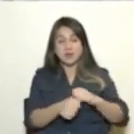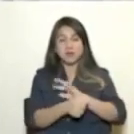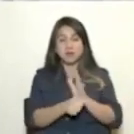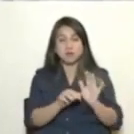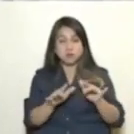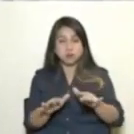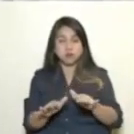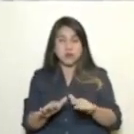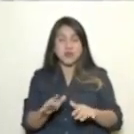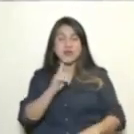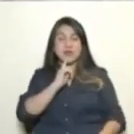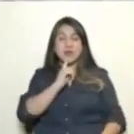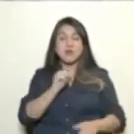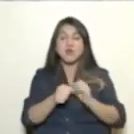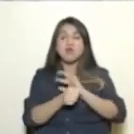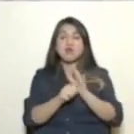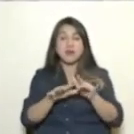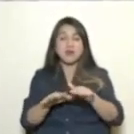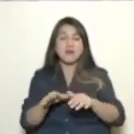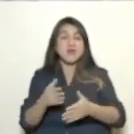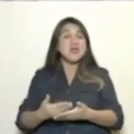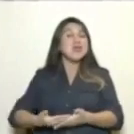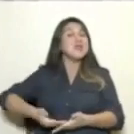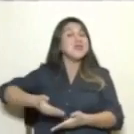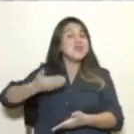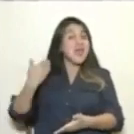aquí tenemos la pandemia y antes